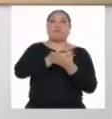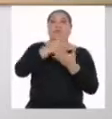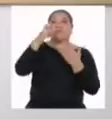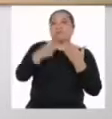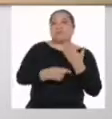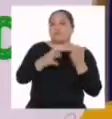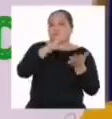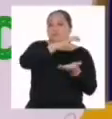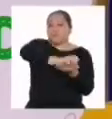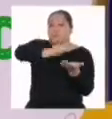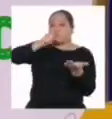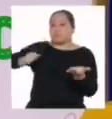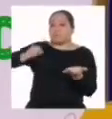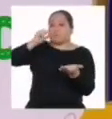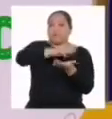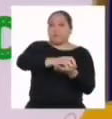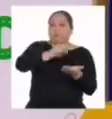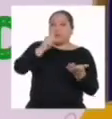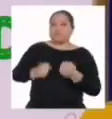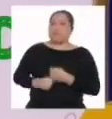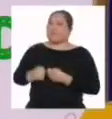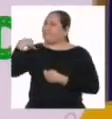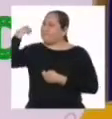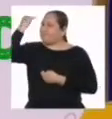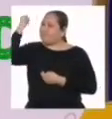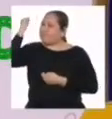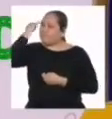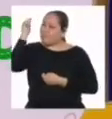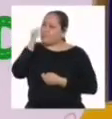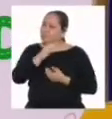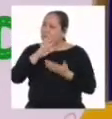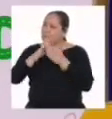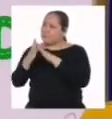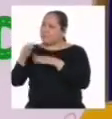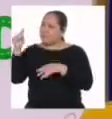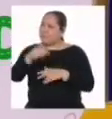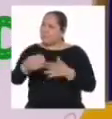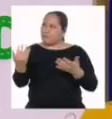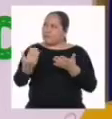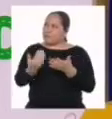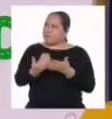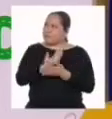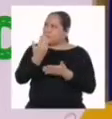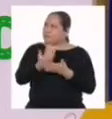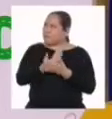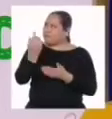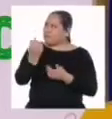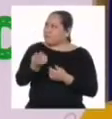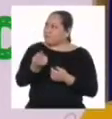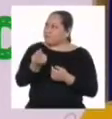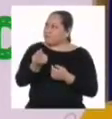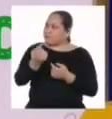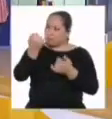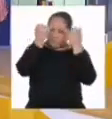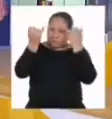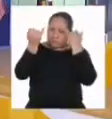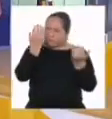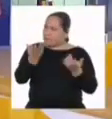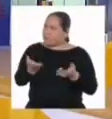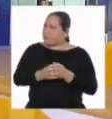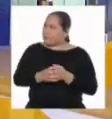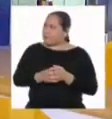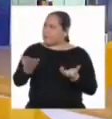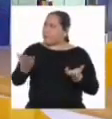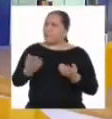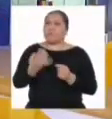proyecto extractivo. Me imagino que para las poblaciones es más importante este nuevo criterio de sostenibilidad que para las empresas.